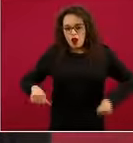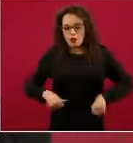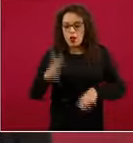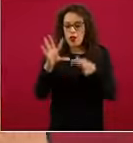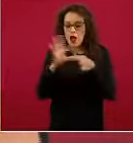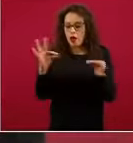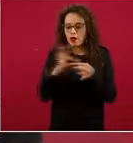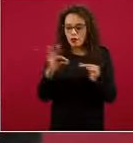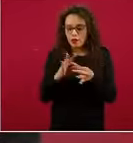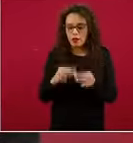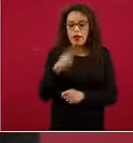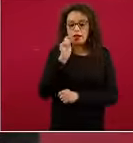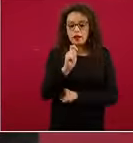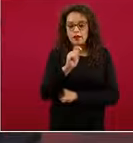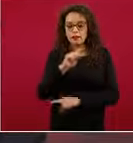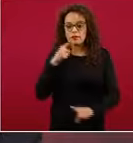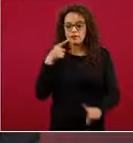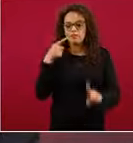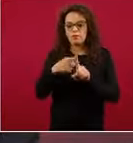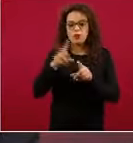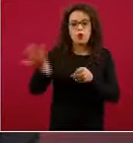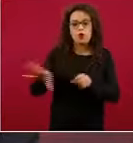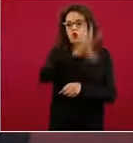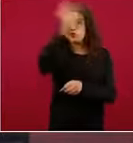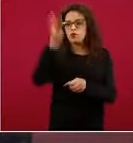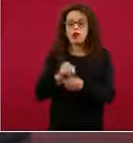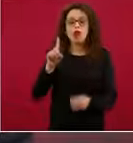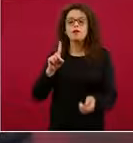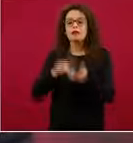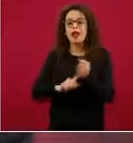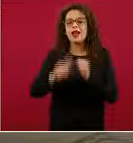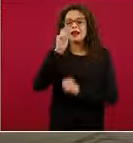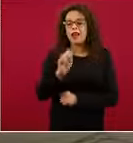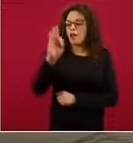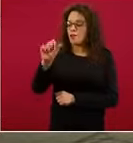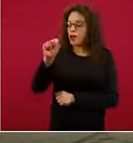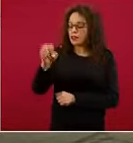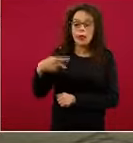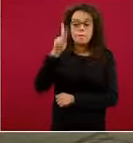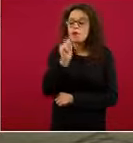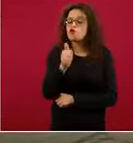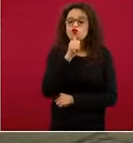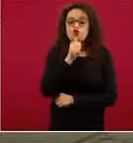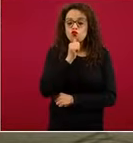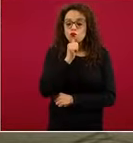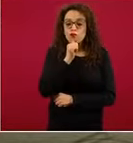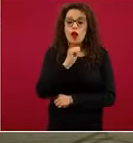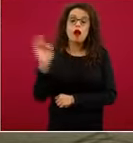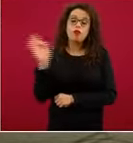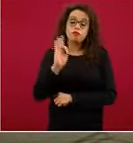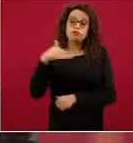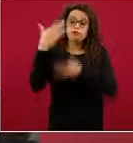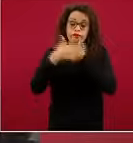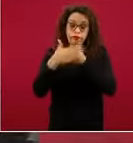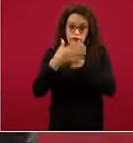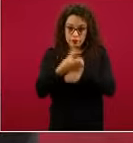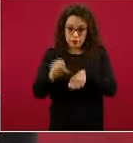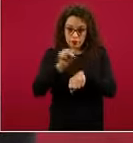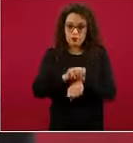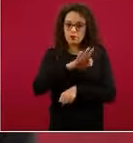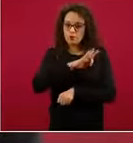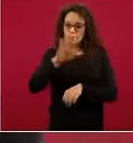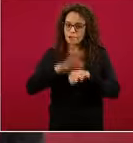podrían agruparse en una perspectiva completa de fase. Pero todavía no, quizá en la siguiente semana vamos a ir